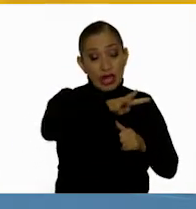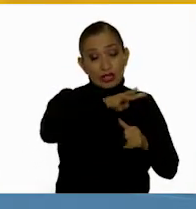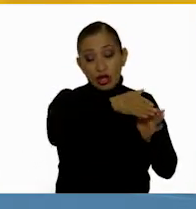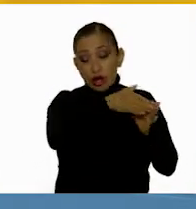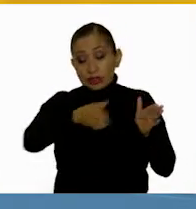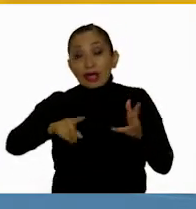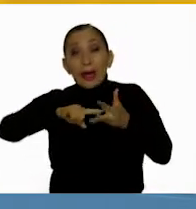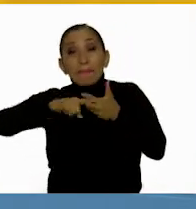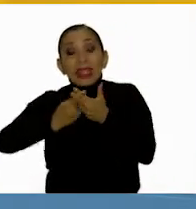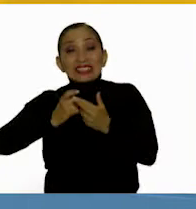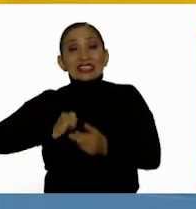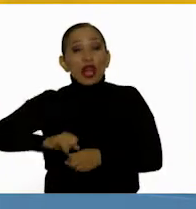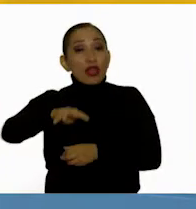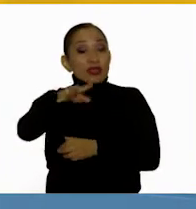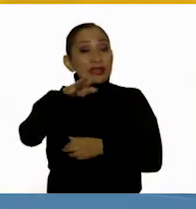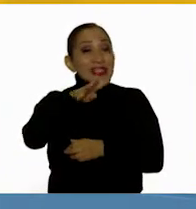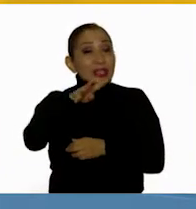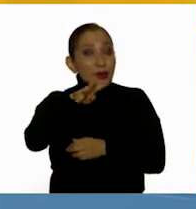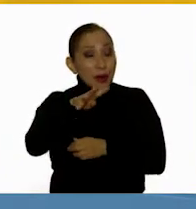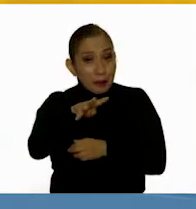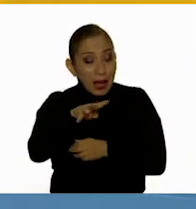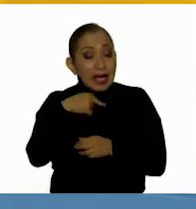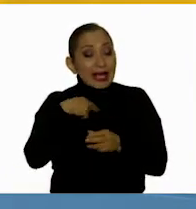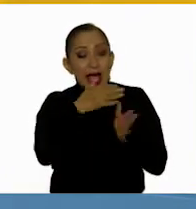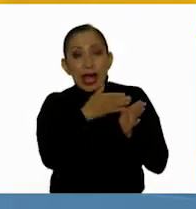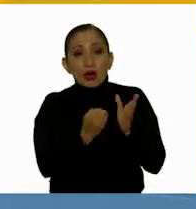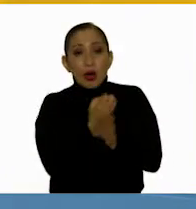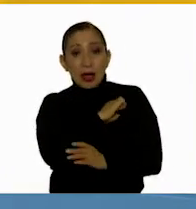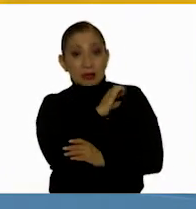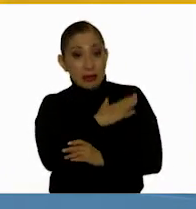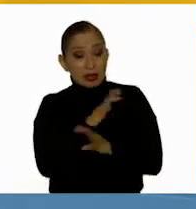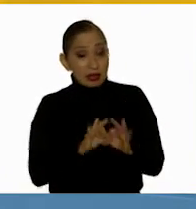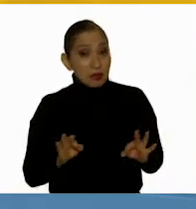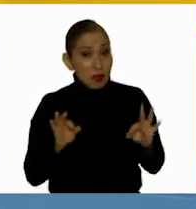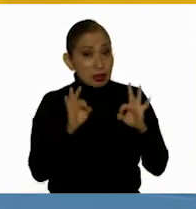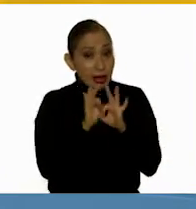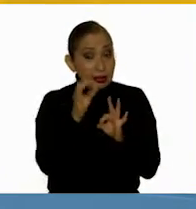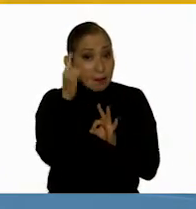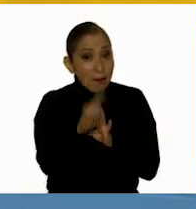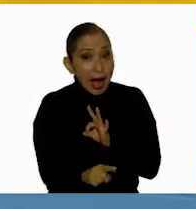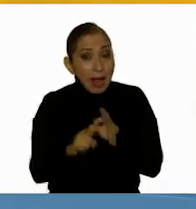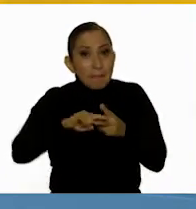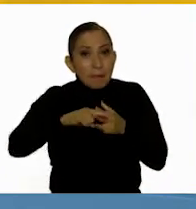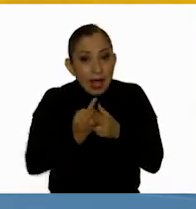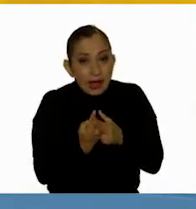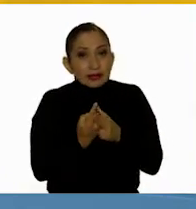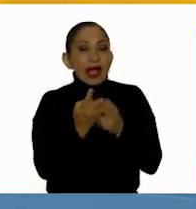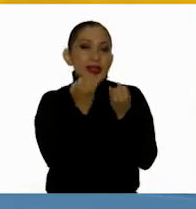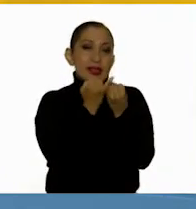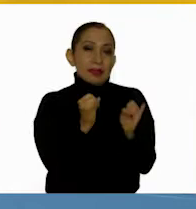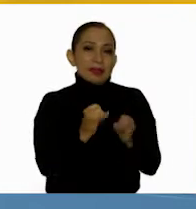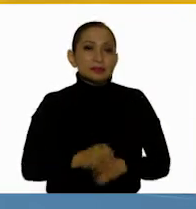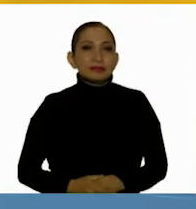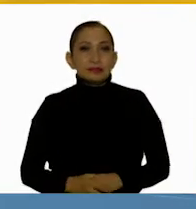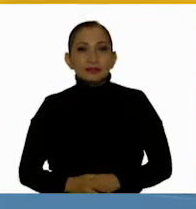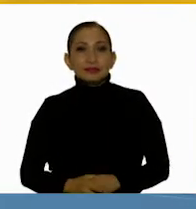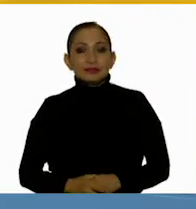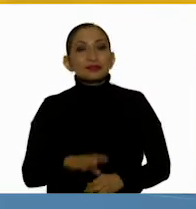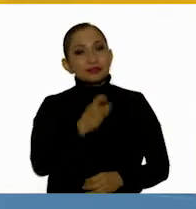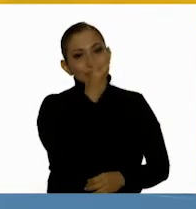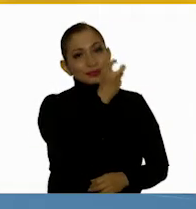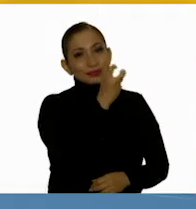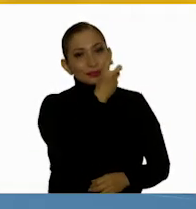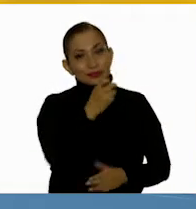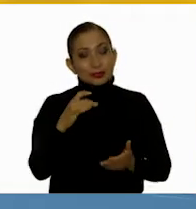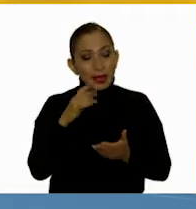primeros años del siglo XIX de Nueva España, que jugaron un papel importante para el estallido de la lucha por la independencia. Para ello,